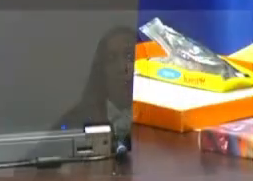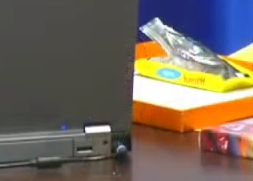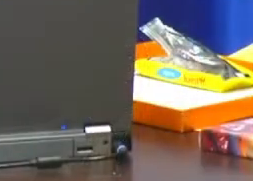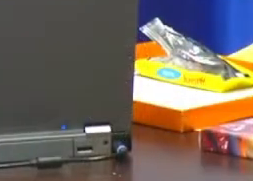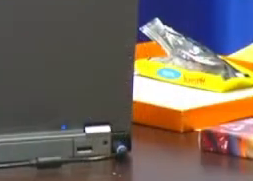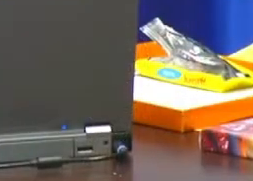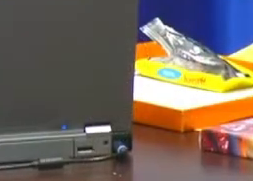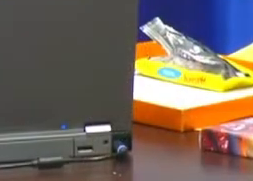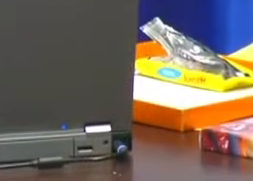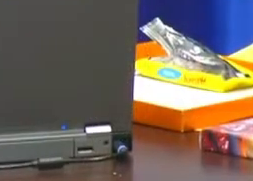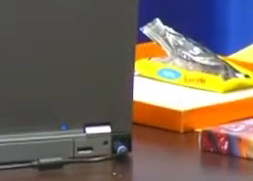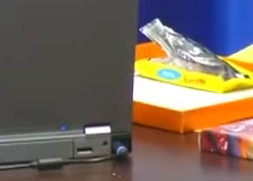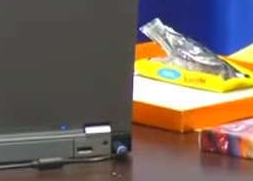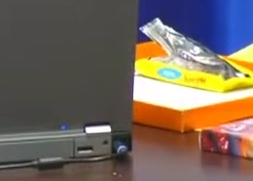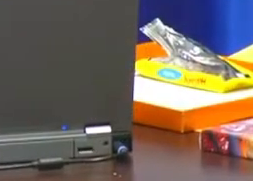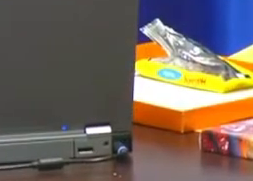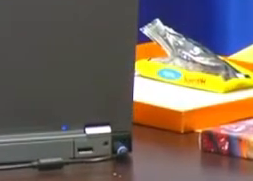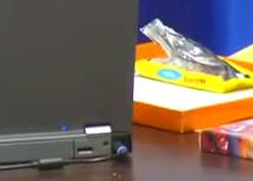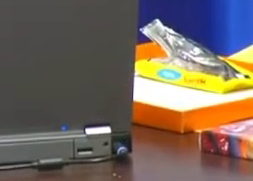Díaz Crespo.